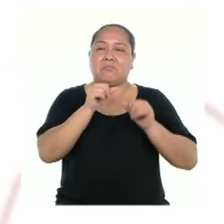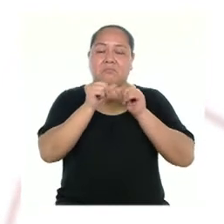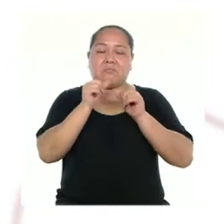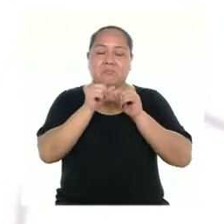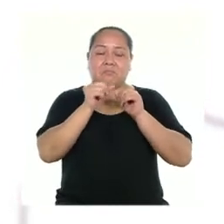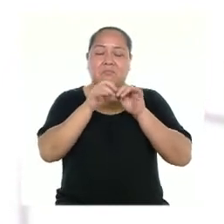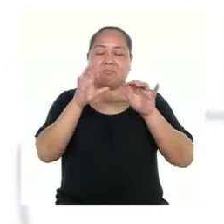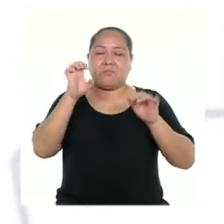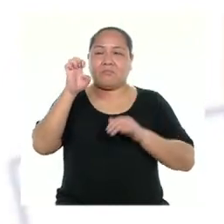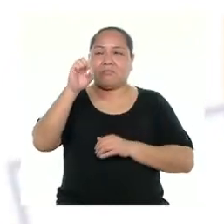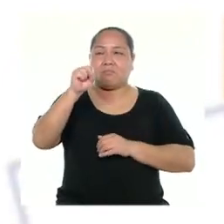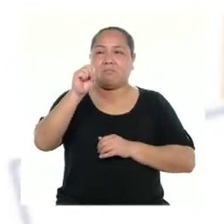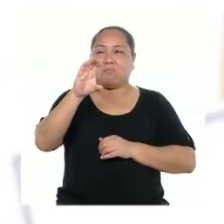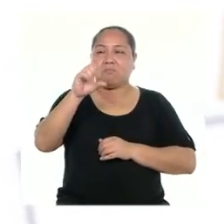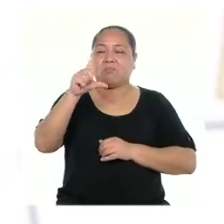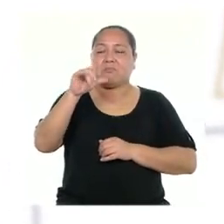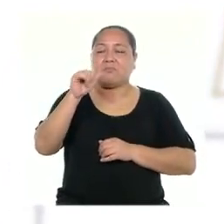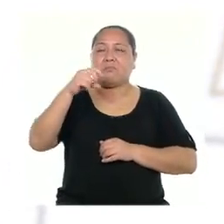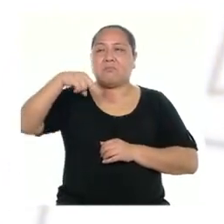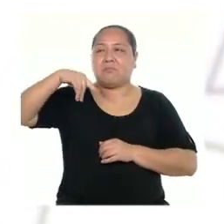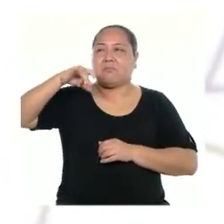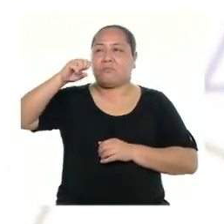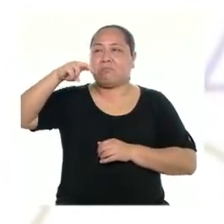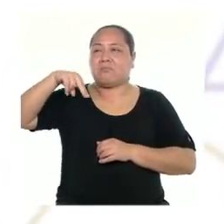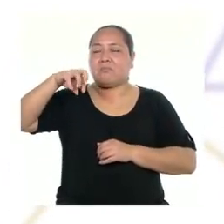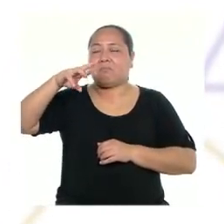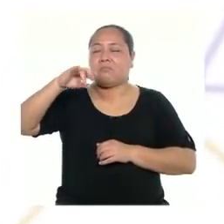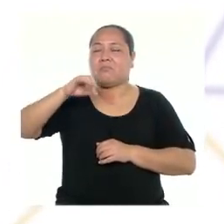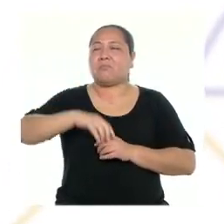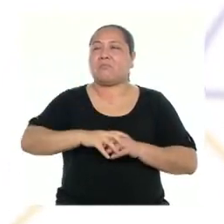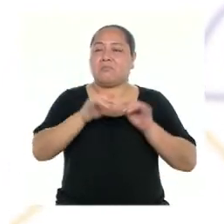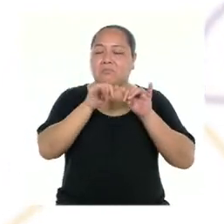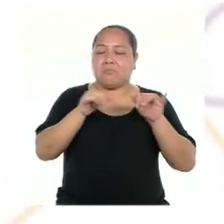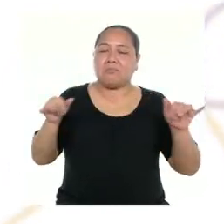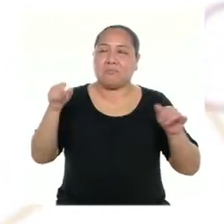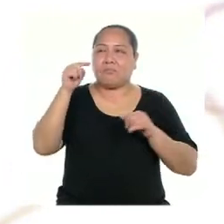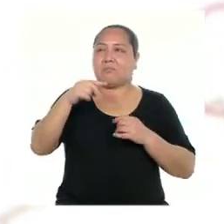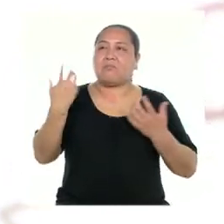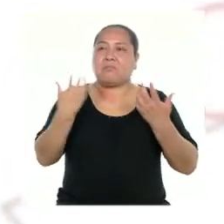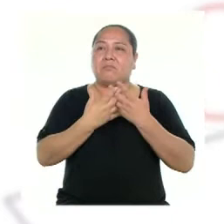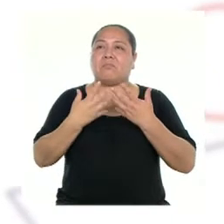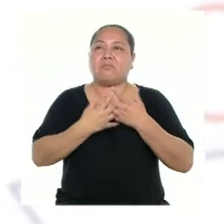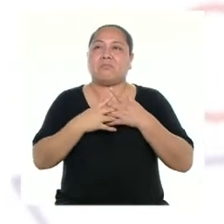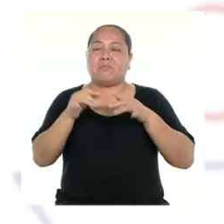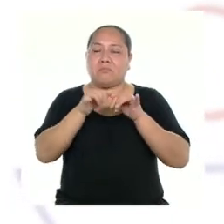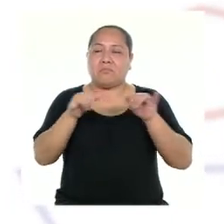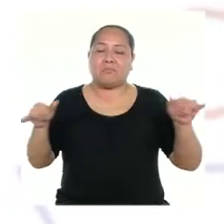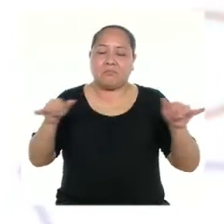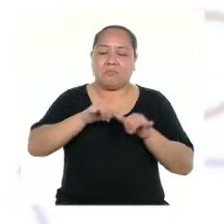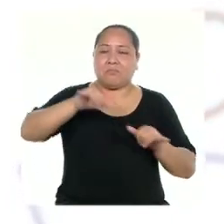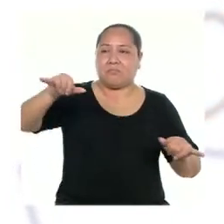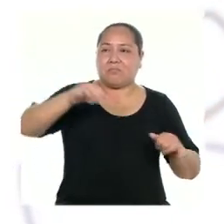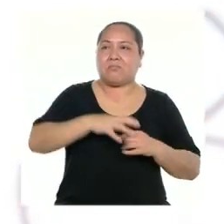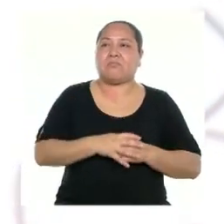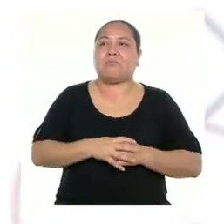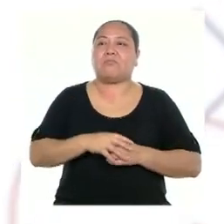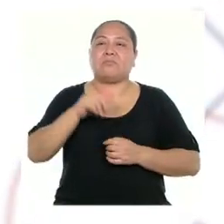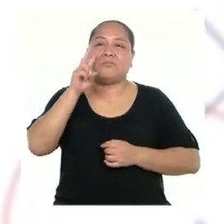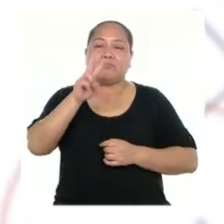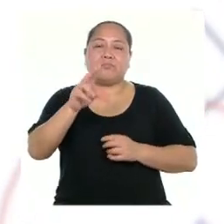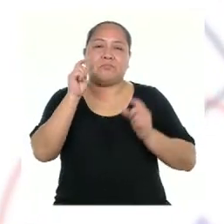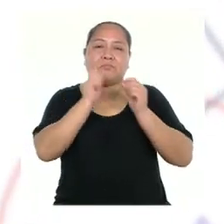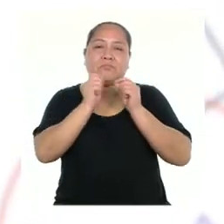numérica se expresa mediante una fracción que indica la relación entre la distancia medida entre